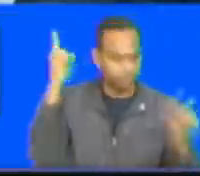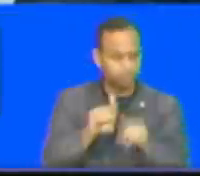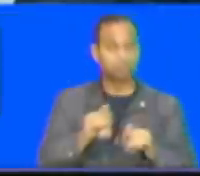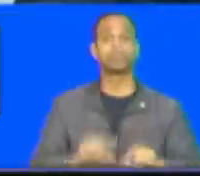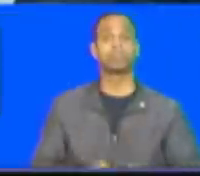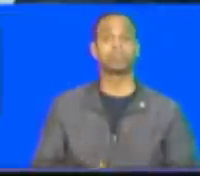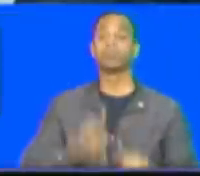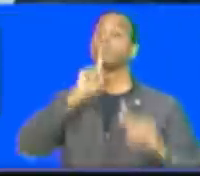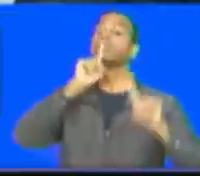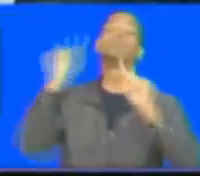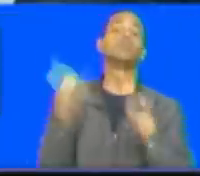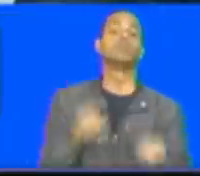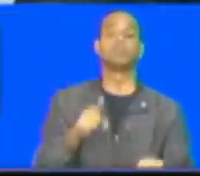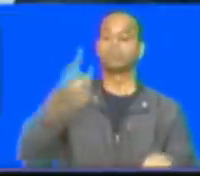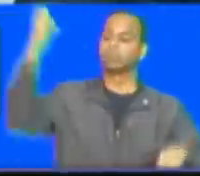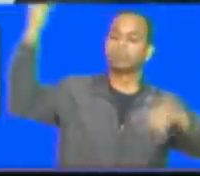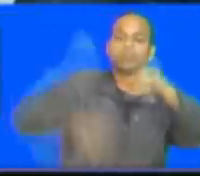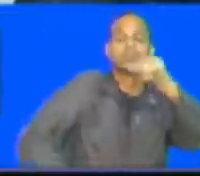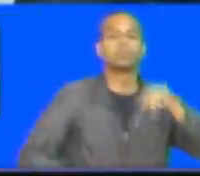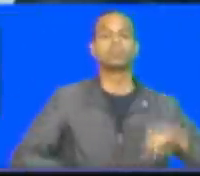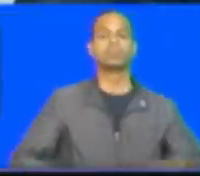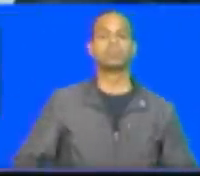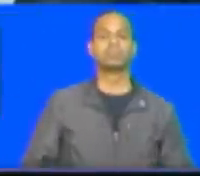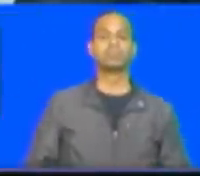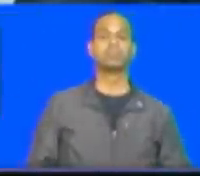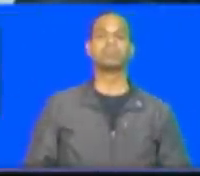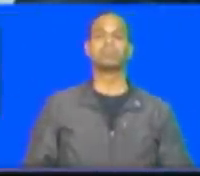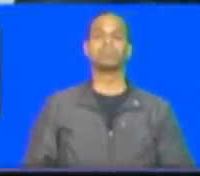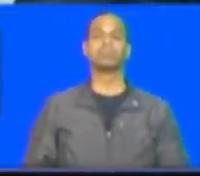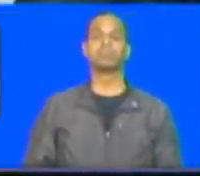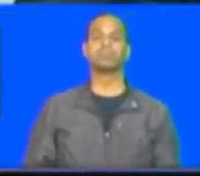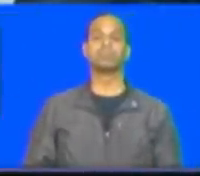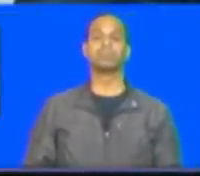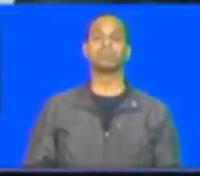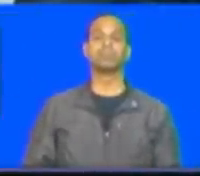E intruyo de que no se puede hacer.